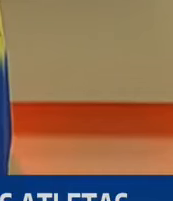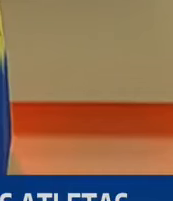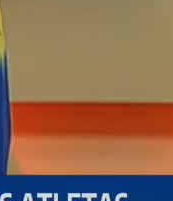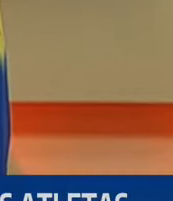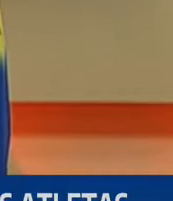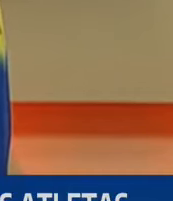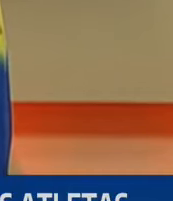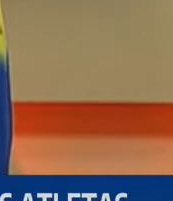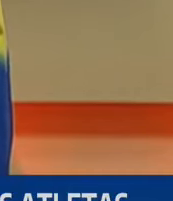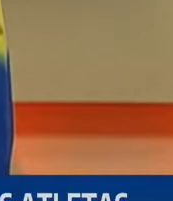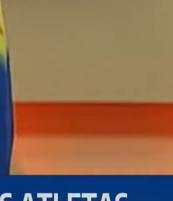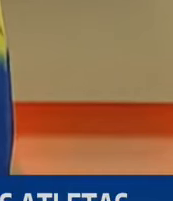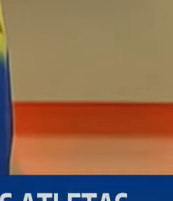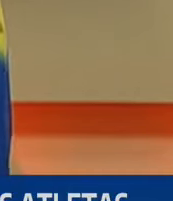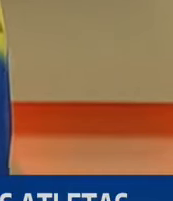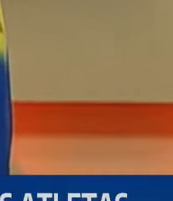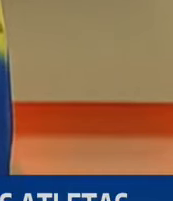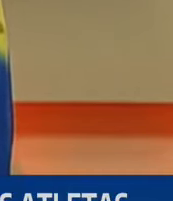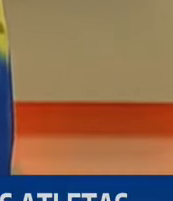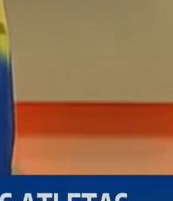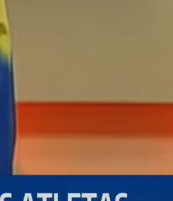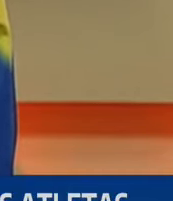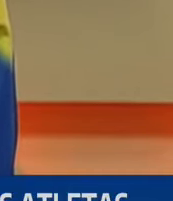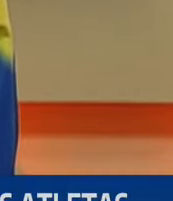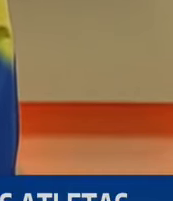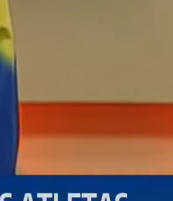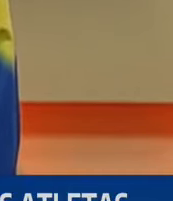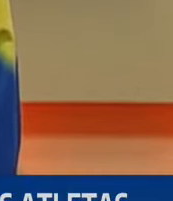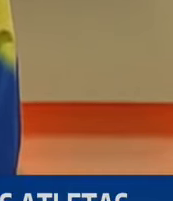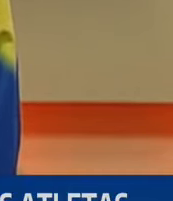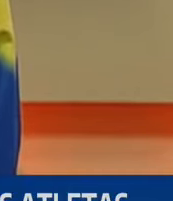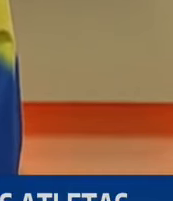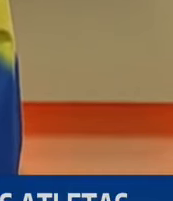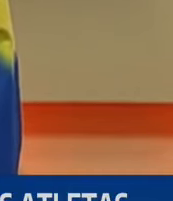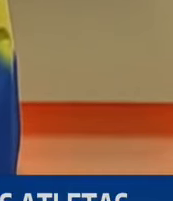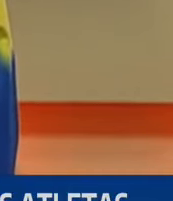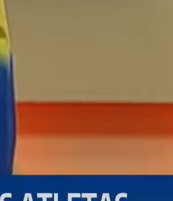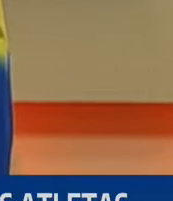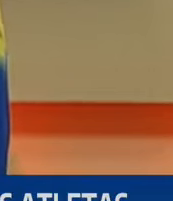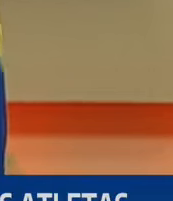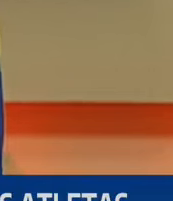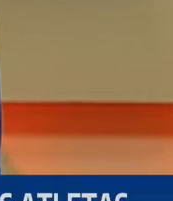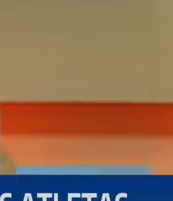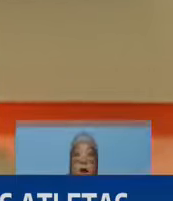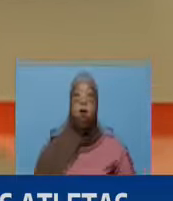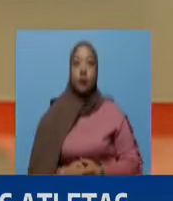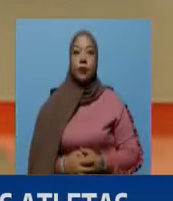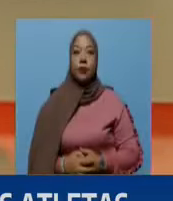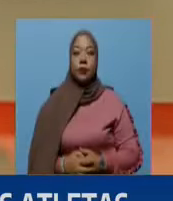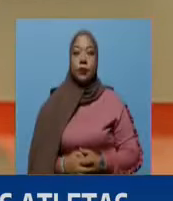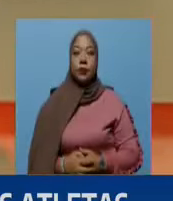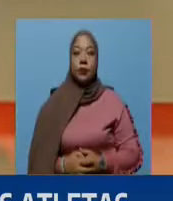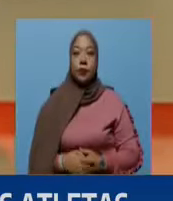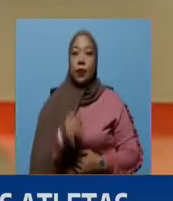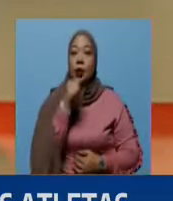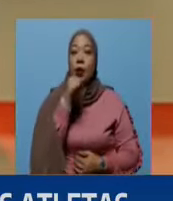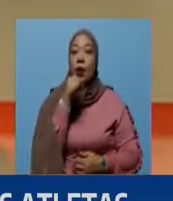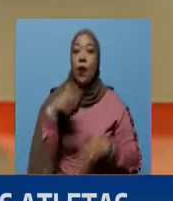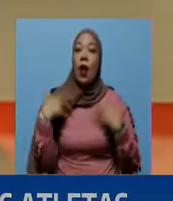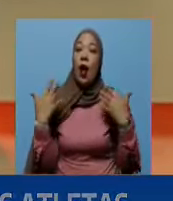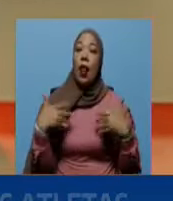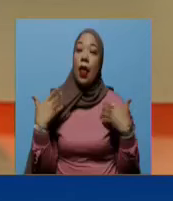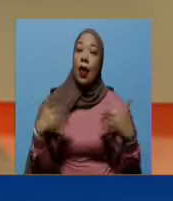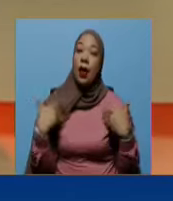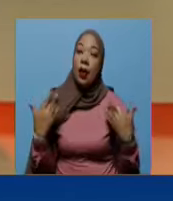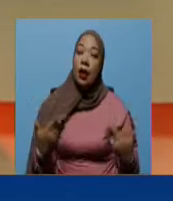Este es el tipo de evento que reconforta el alma, que lo llena uno de alegría, de